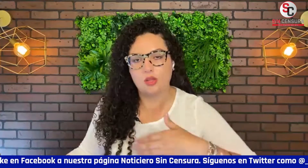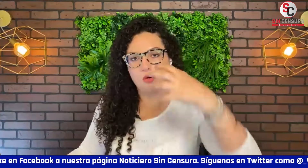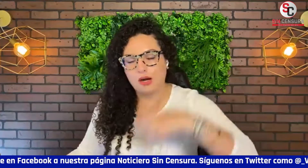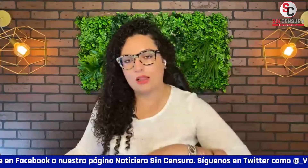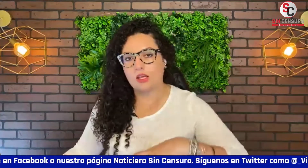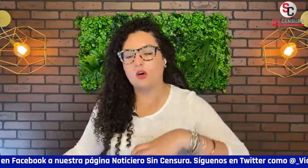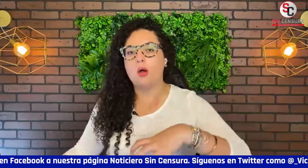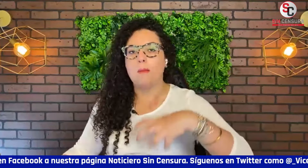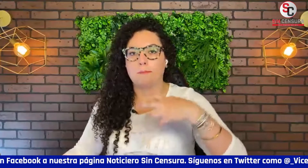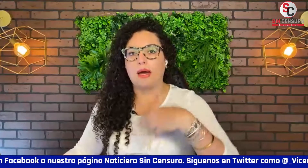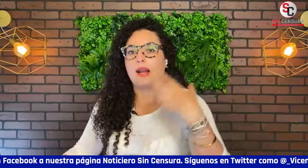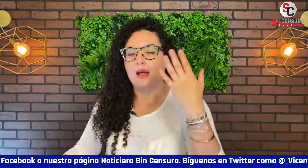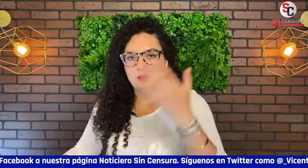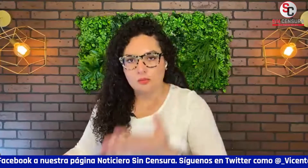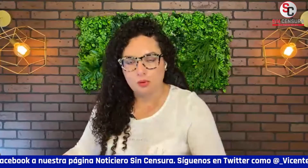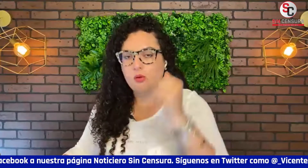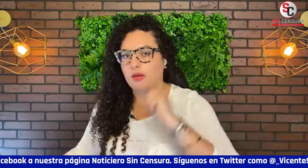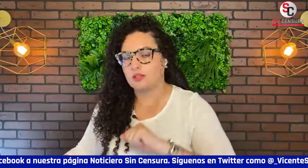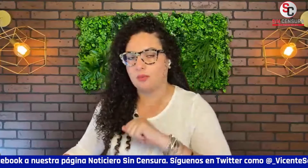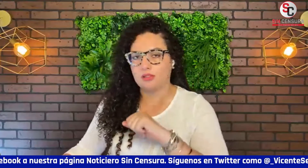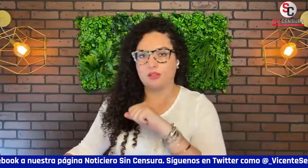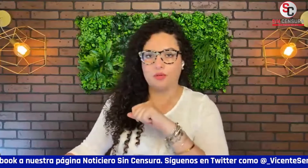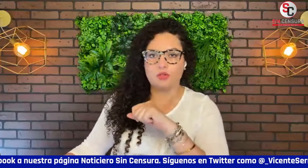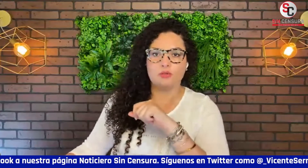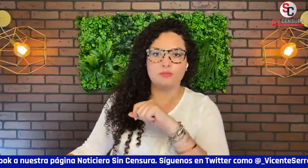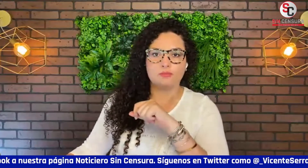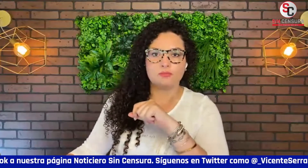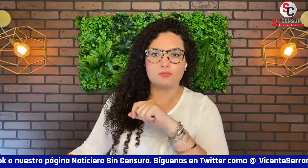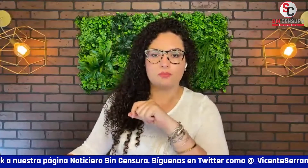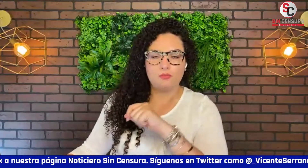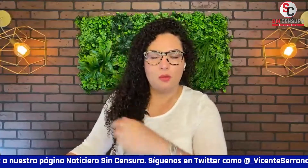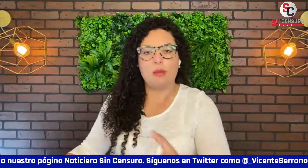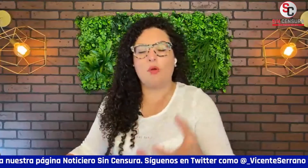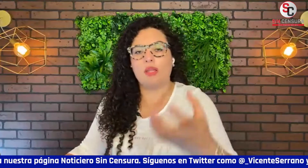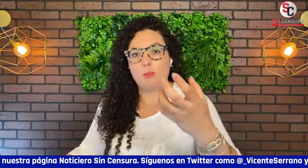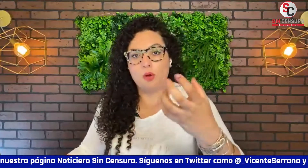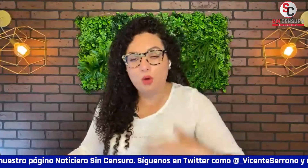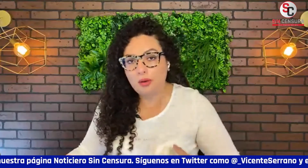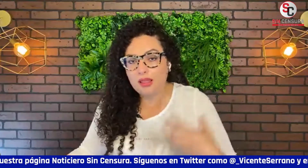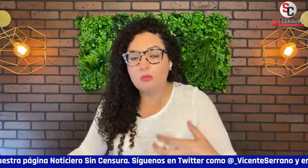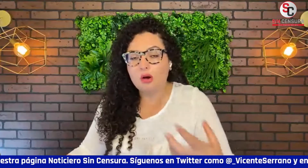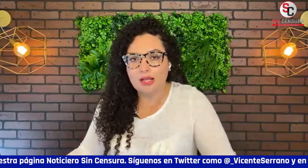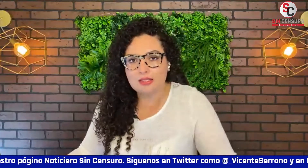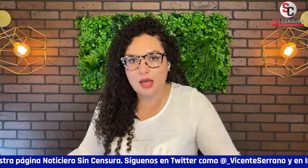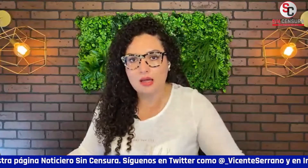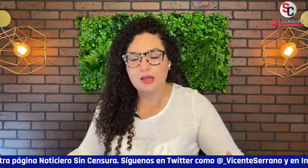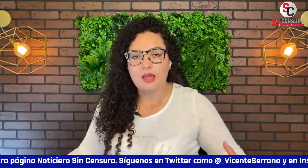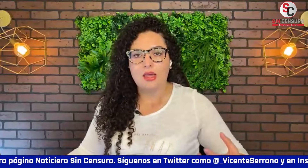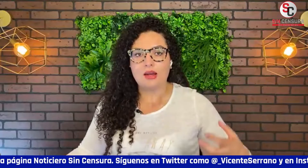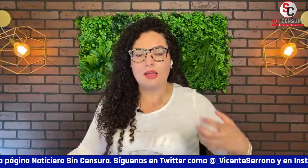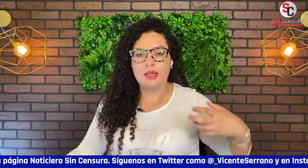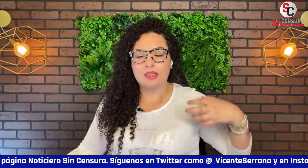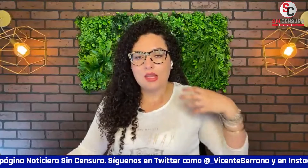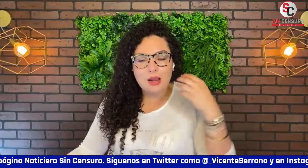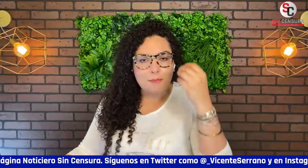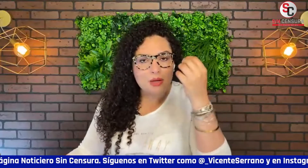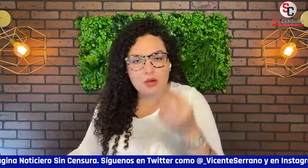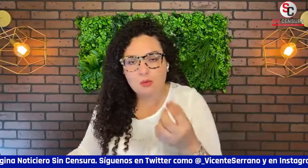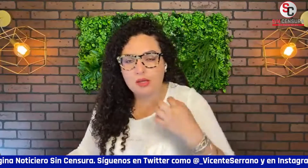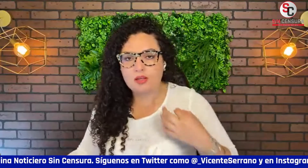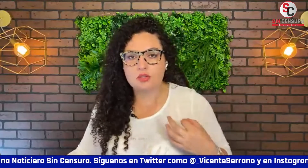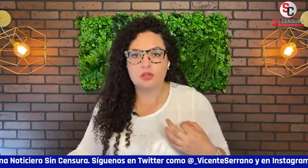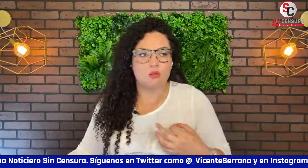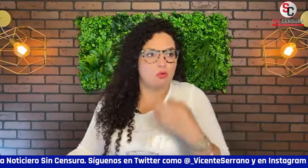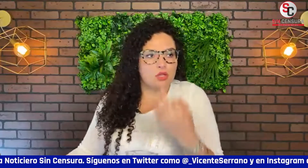ejercicio democrático para promover esa participación. Pero el que promueve la democracia, el que tiene la